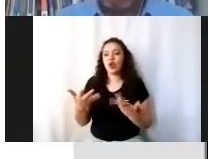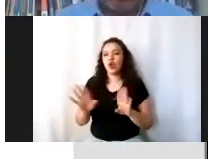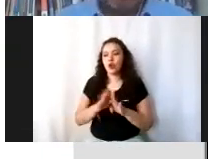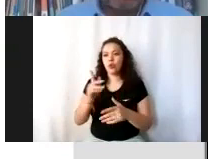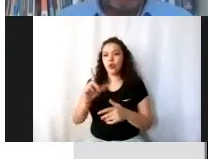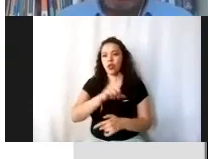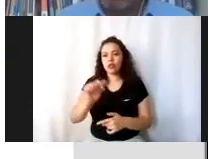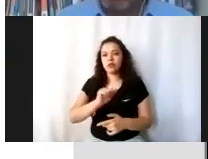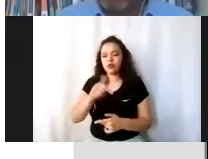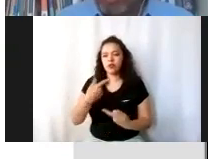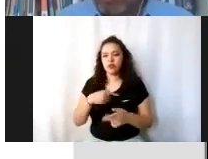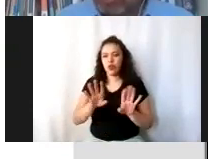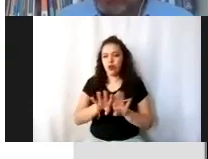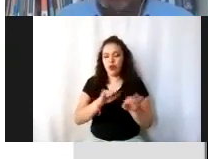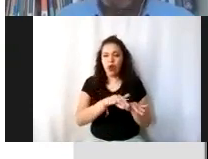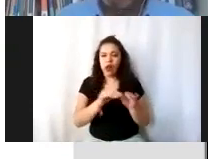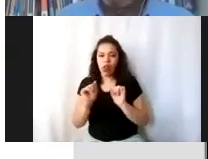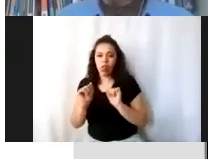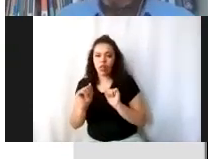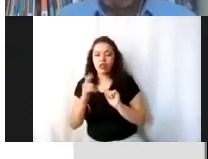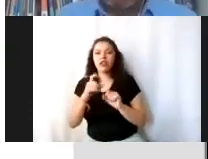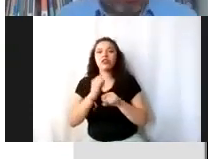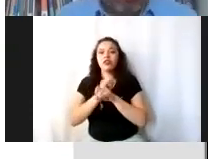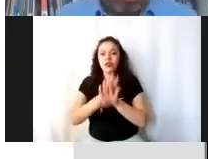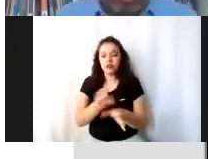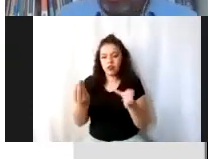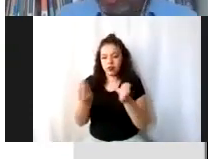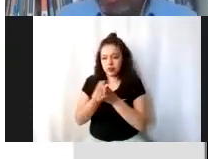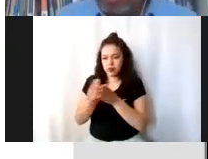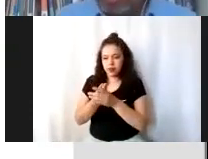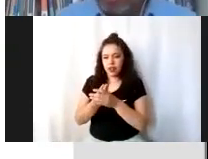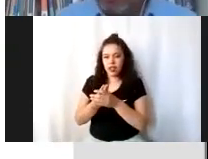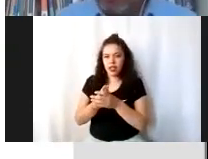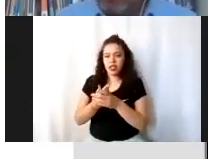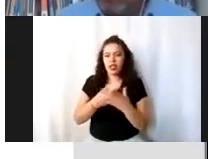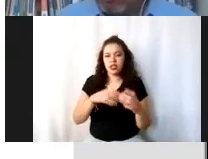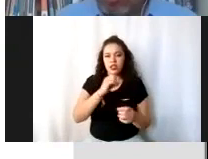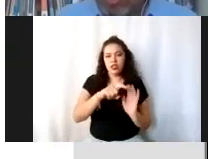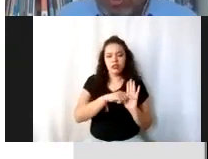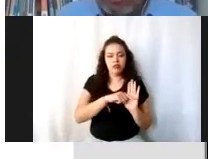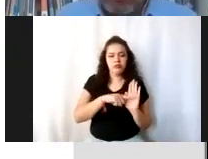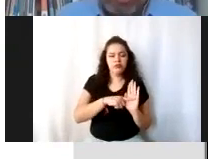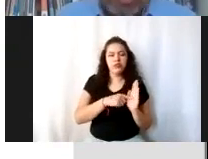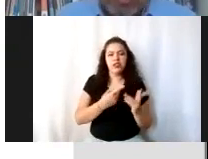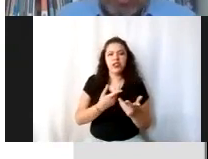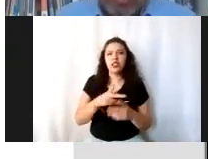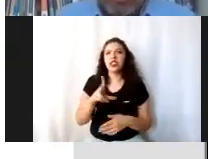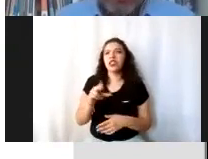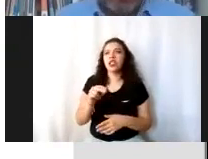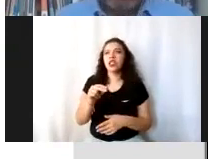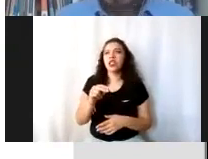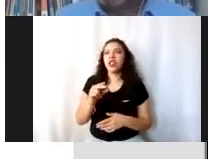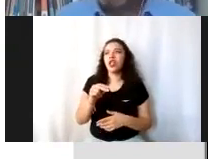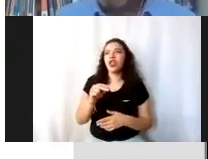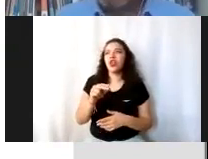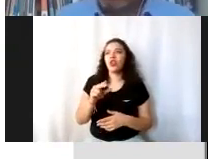caso, tú sí, si tú revelas datos personales como el tipo de sangre, no eres sujeta a